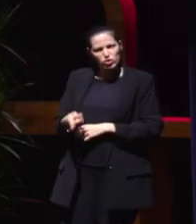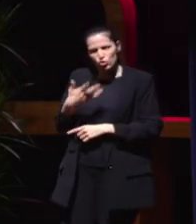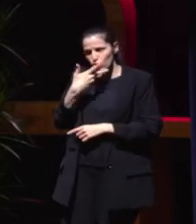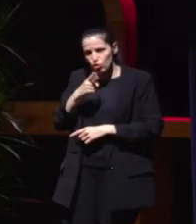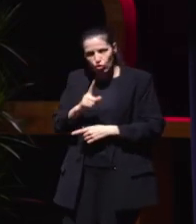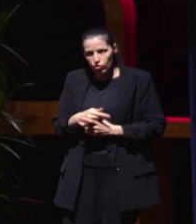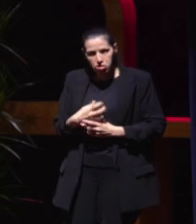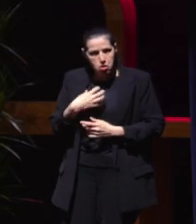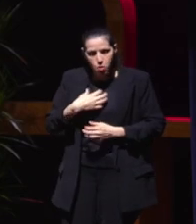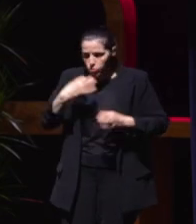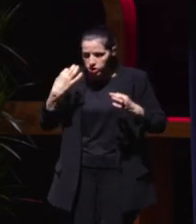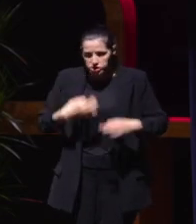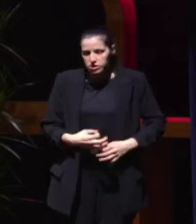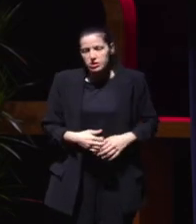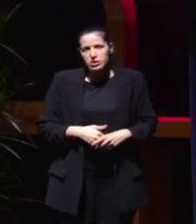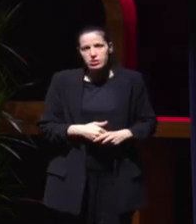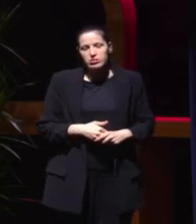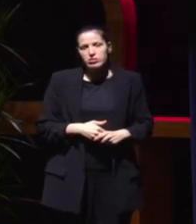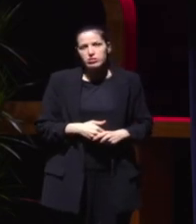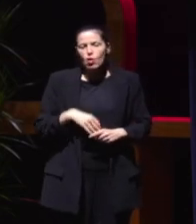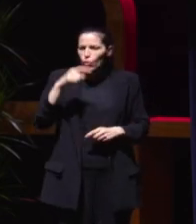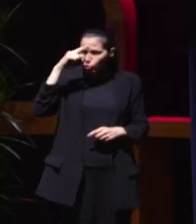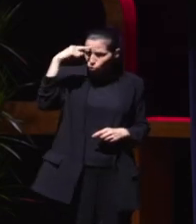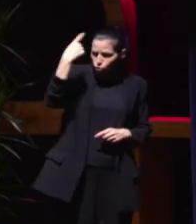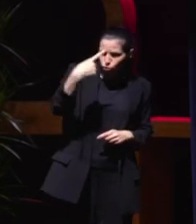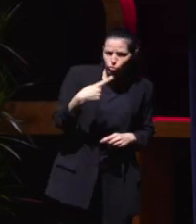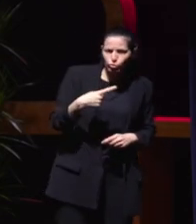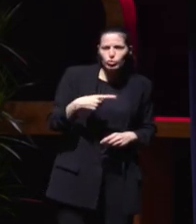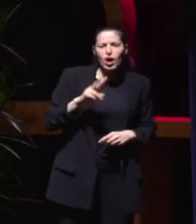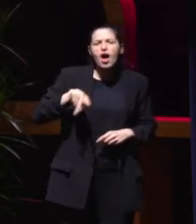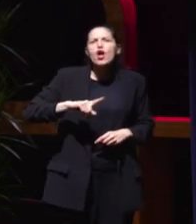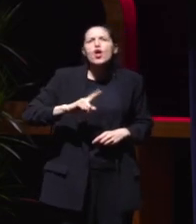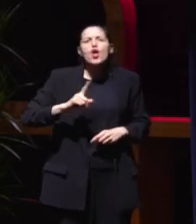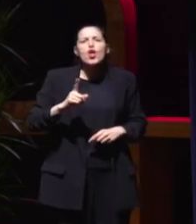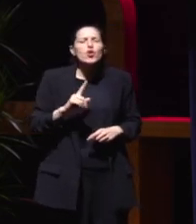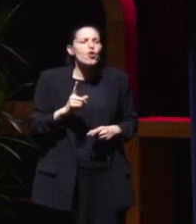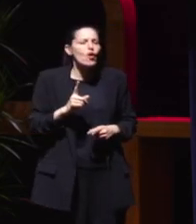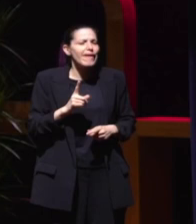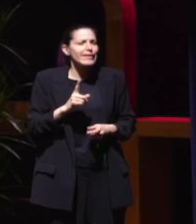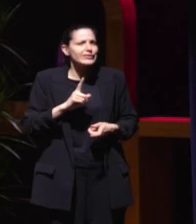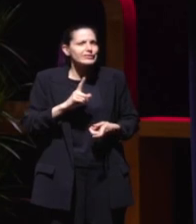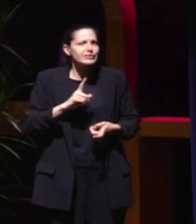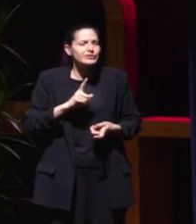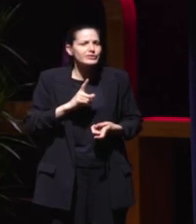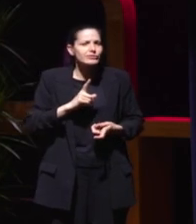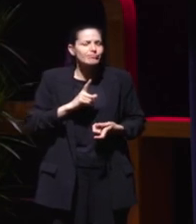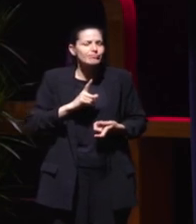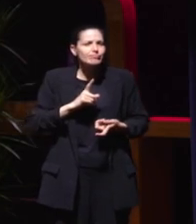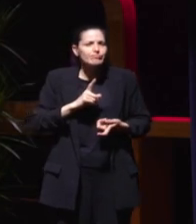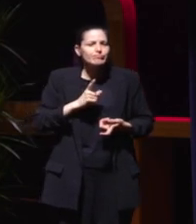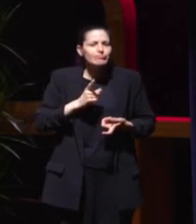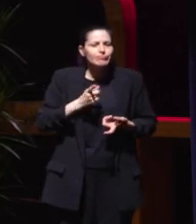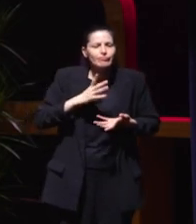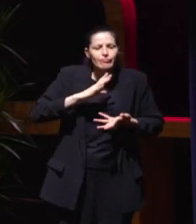o sea no puede ser la cultura no es un desengrasante informativo cada vez que un editor